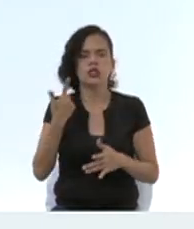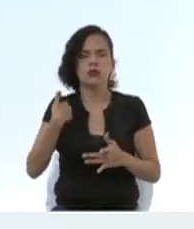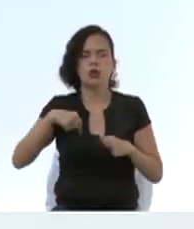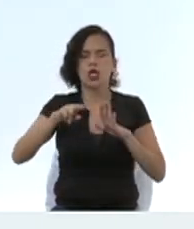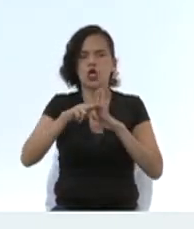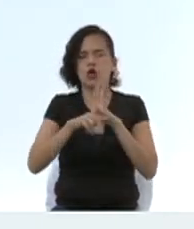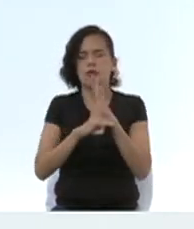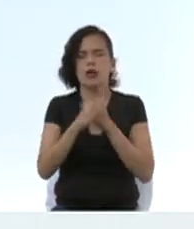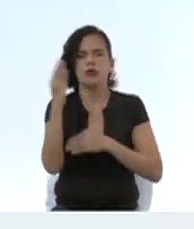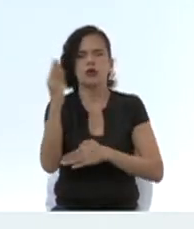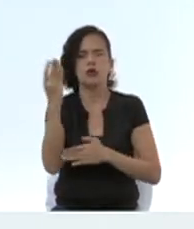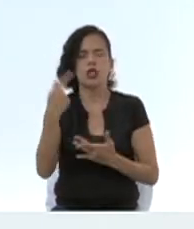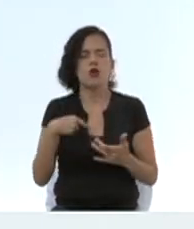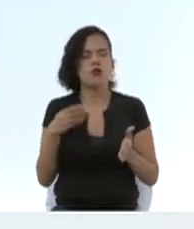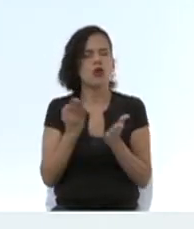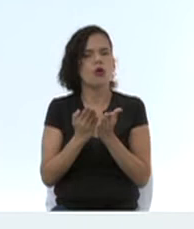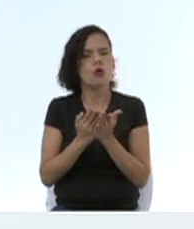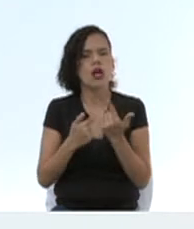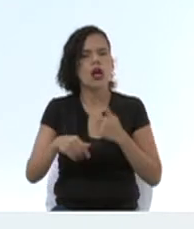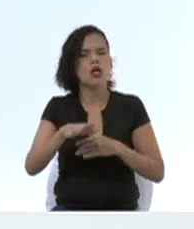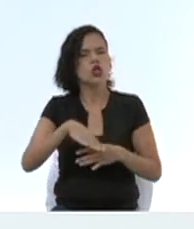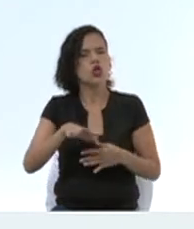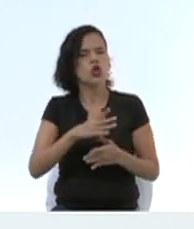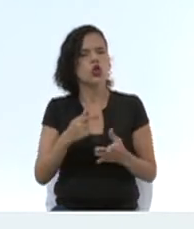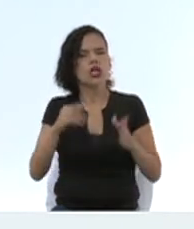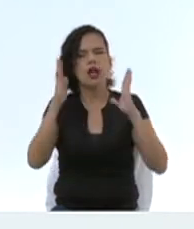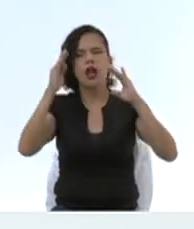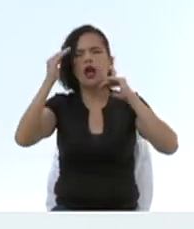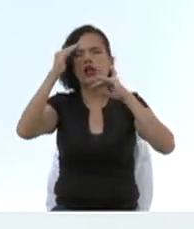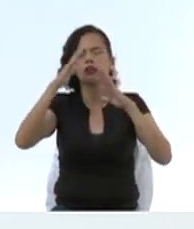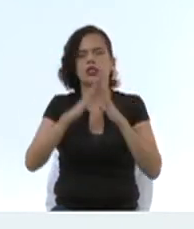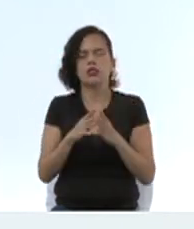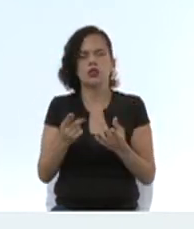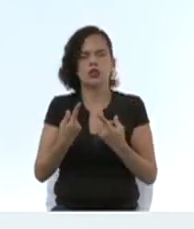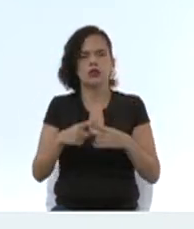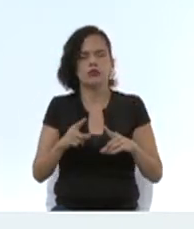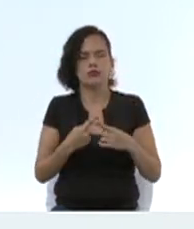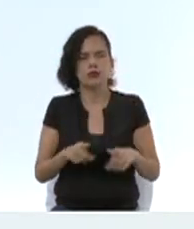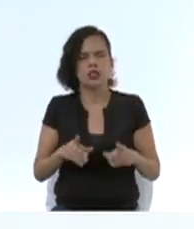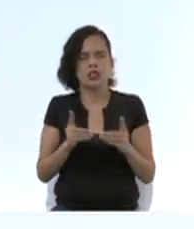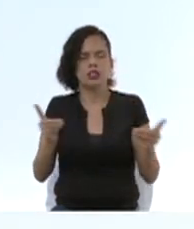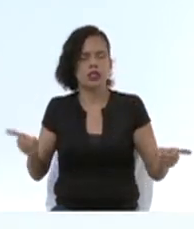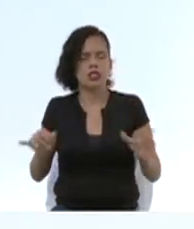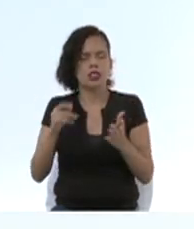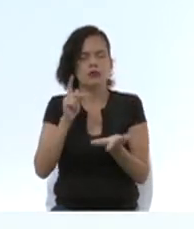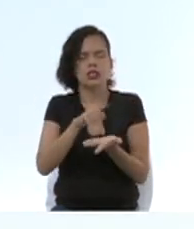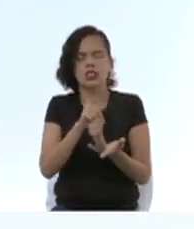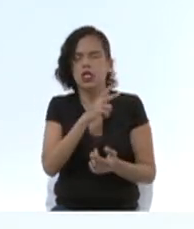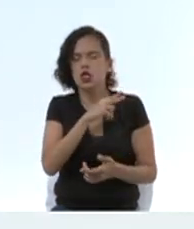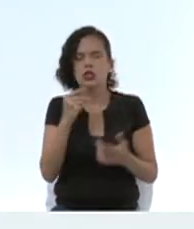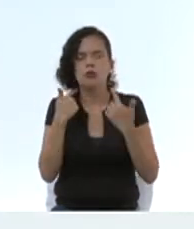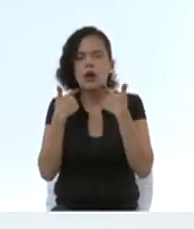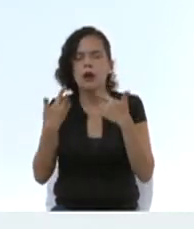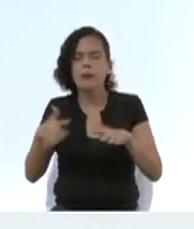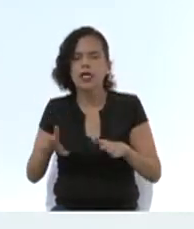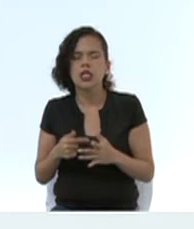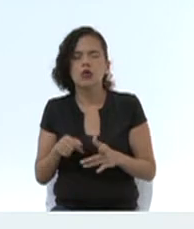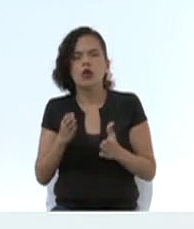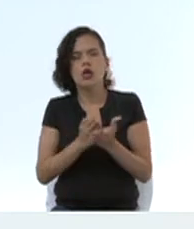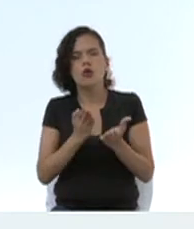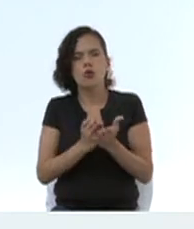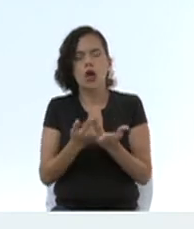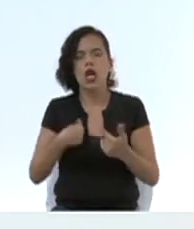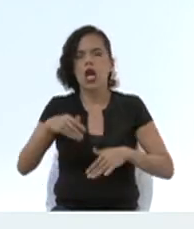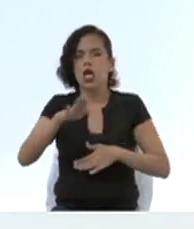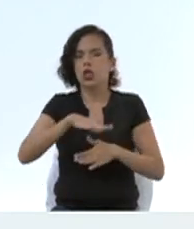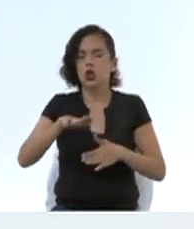de bioseguridad, una escuela donde la atención multimodal no se puede perder, una escuela donde